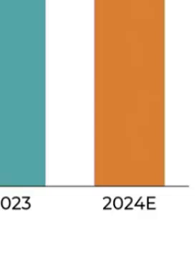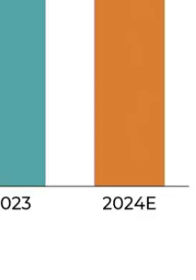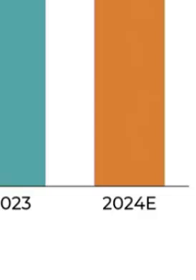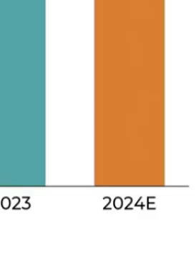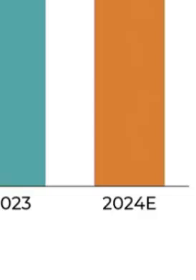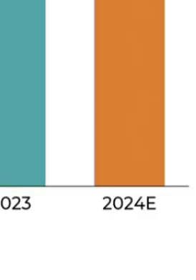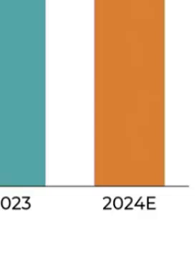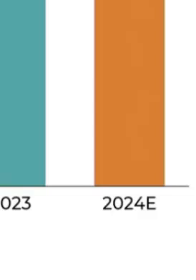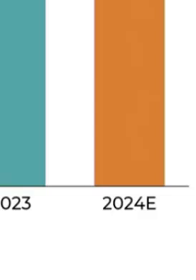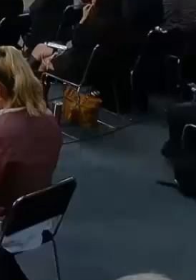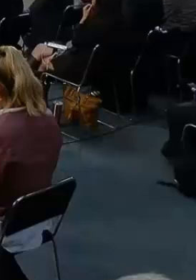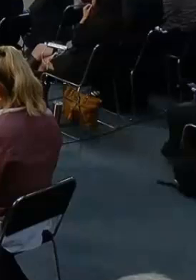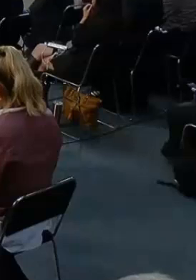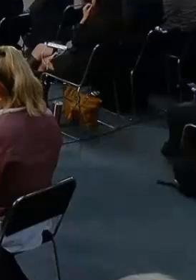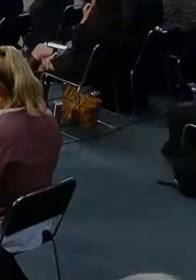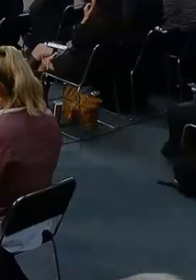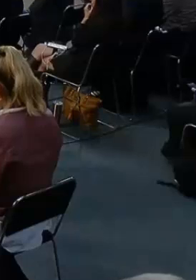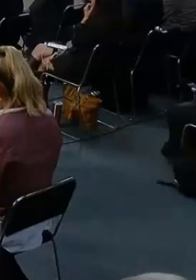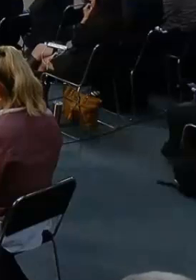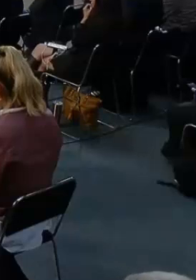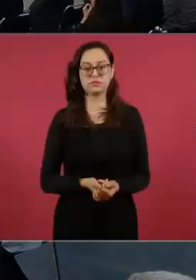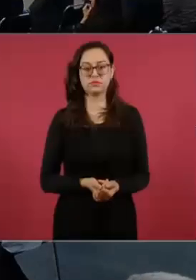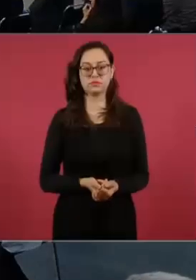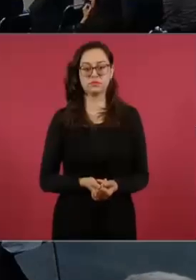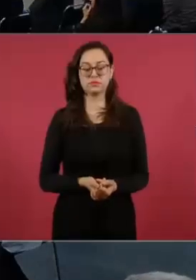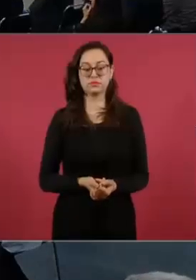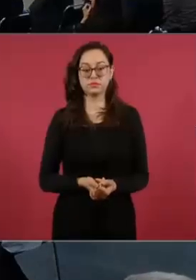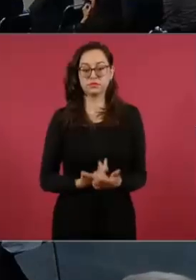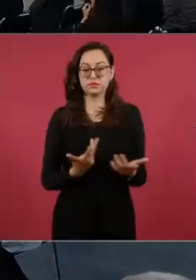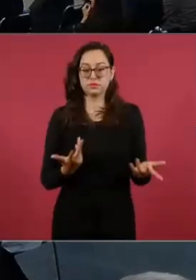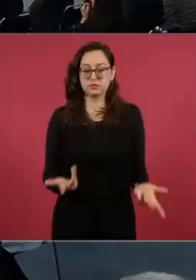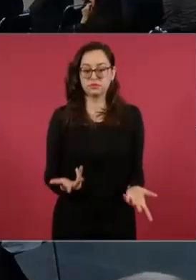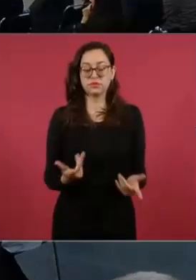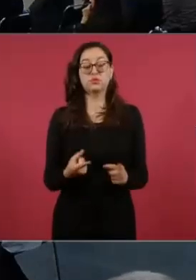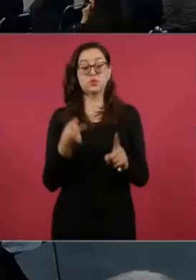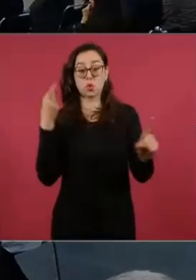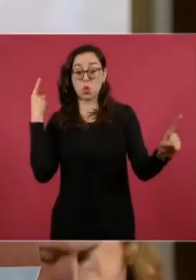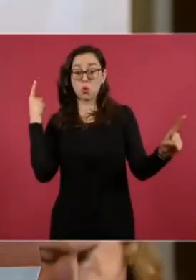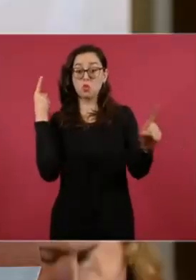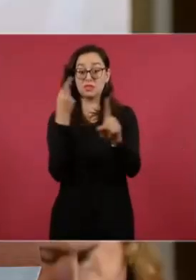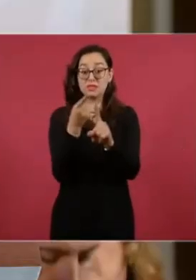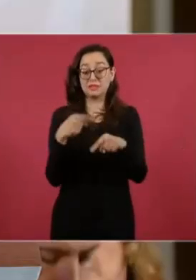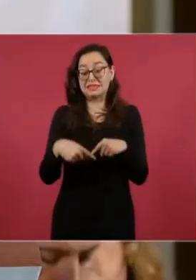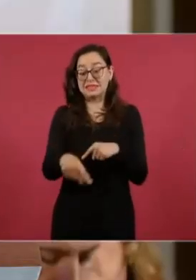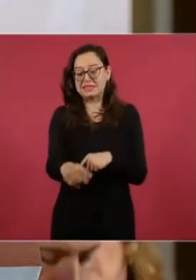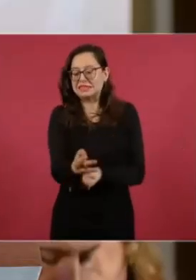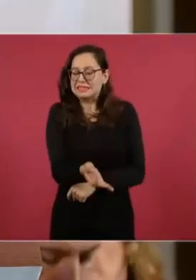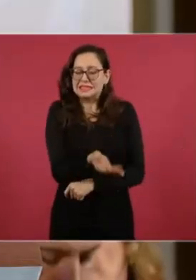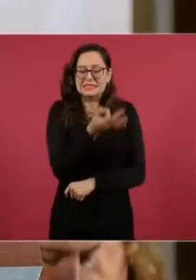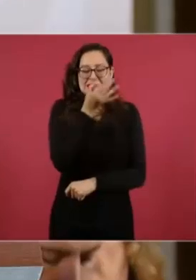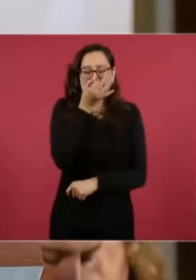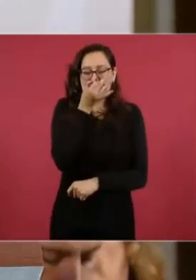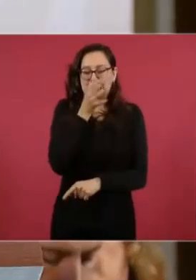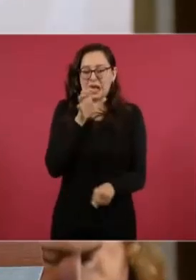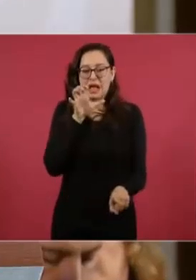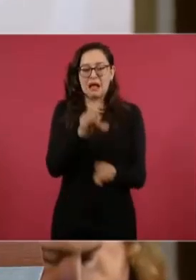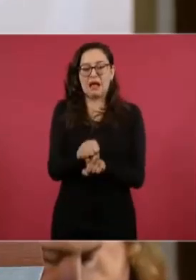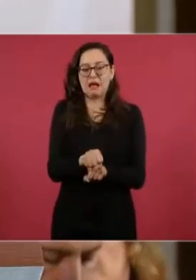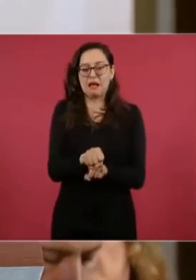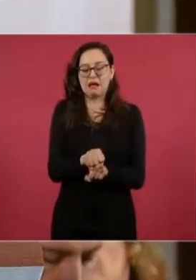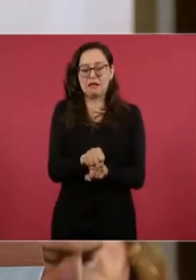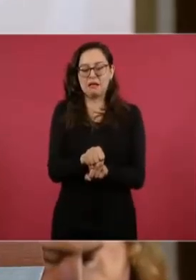Y tenemos que lograr el propósito, nos falta muy poco, de la